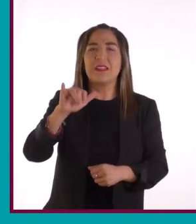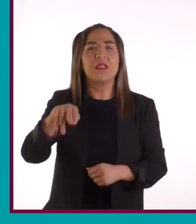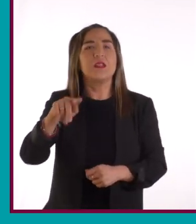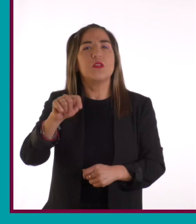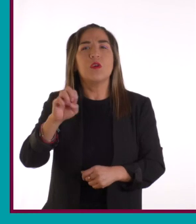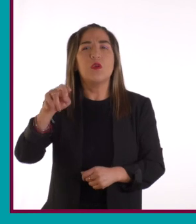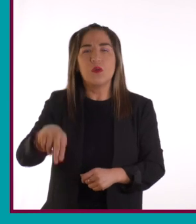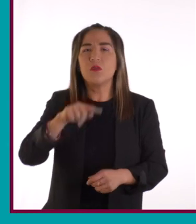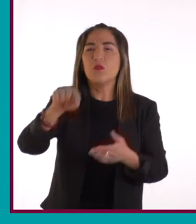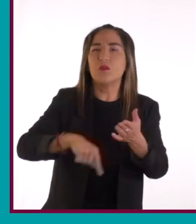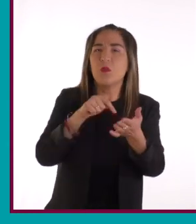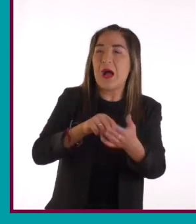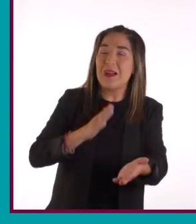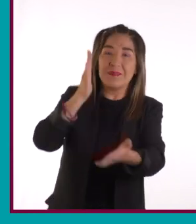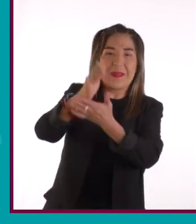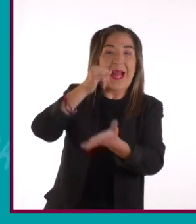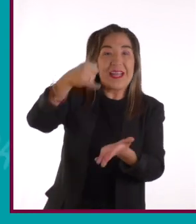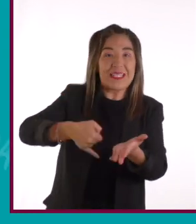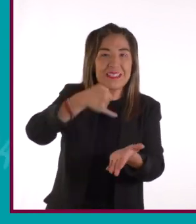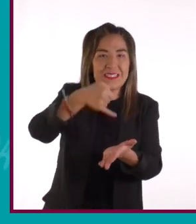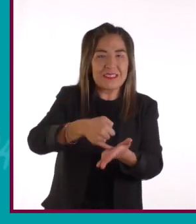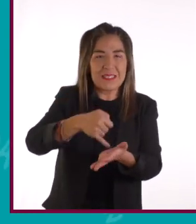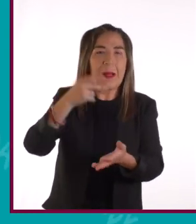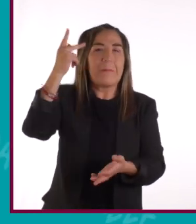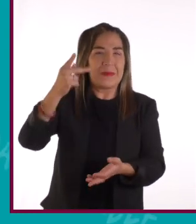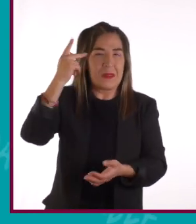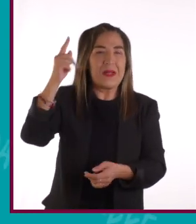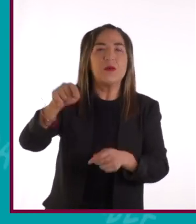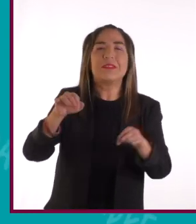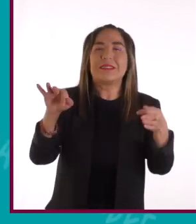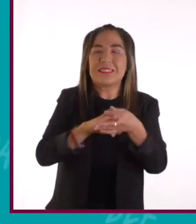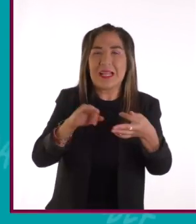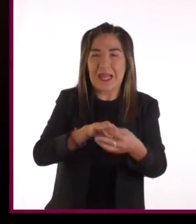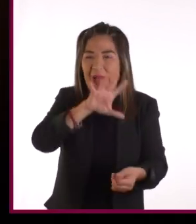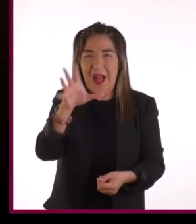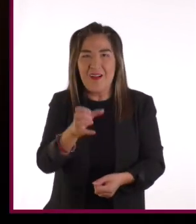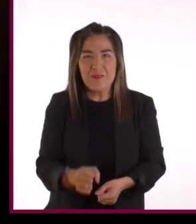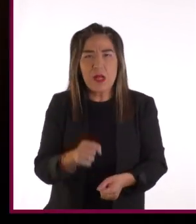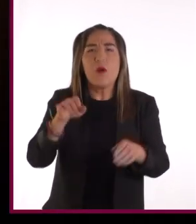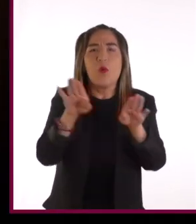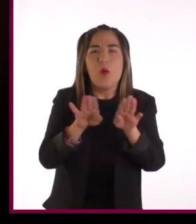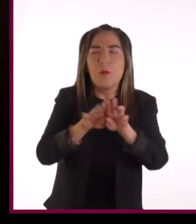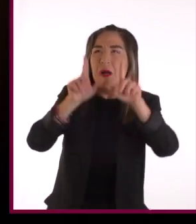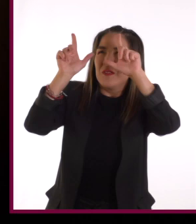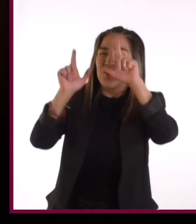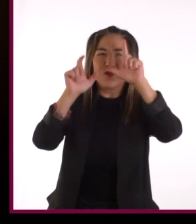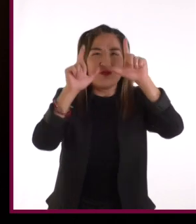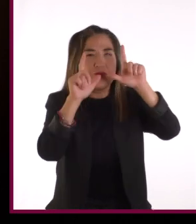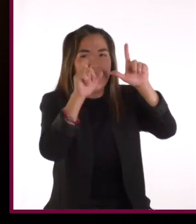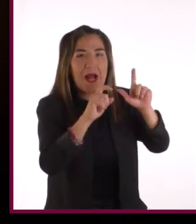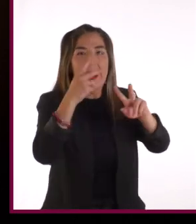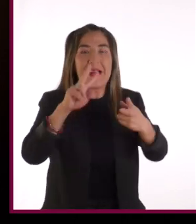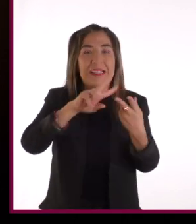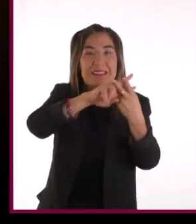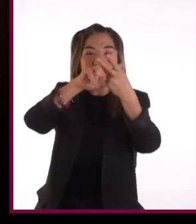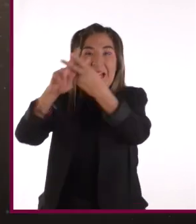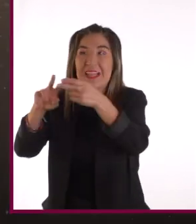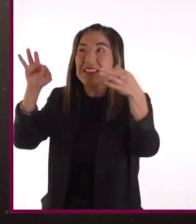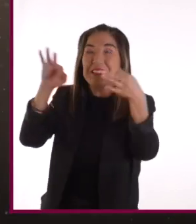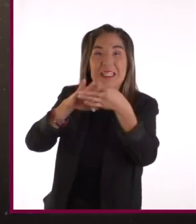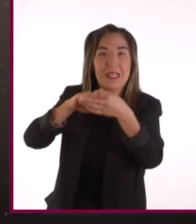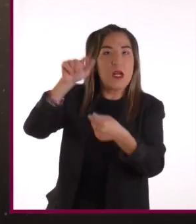Eddington viajó a la isla de Príncipe, muy cerca del continente africano, a fotografiar las estrellas cercanas a nuestro